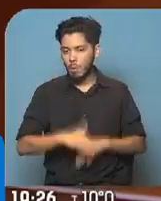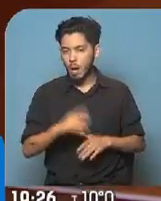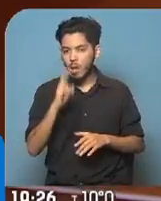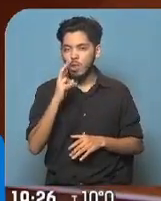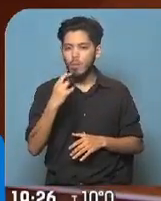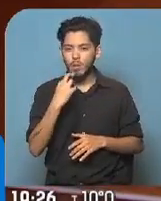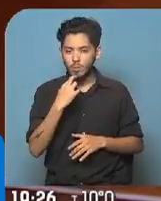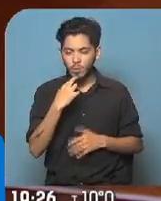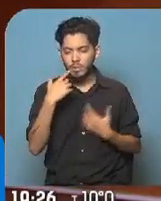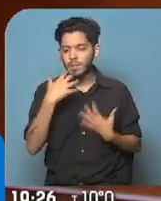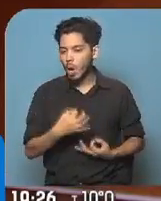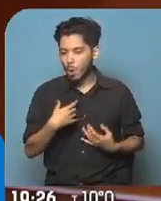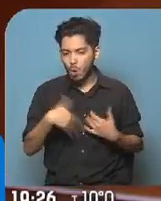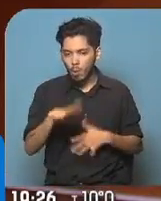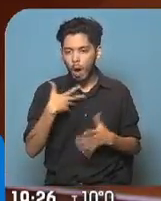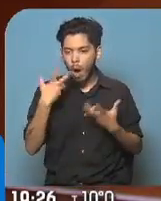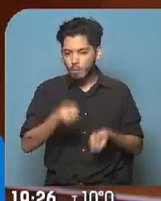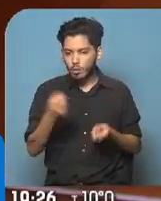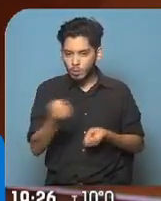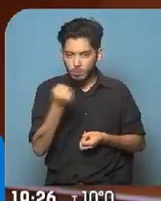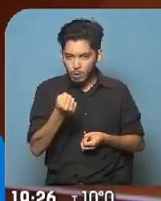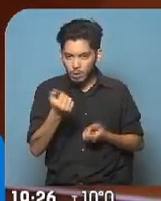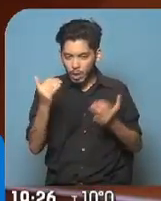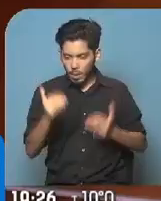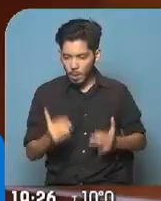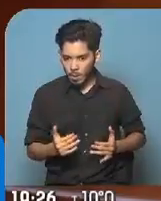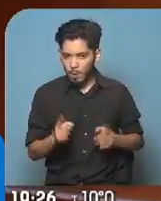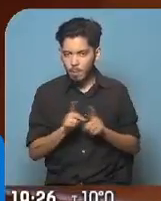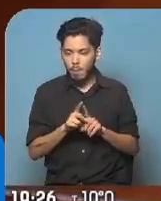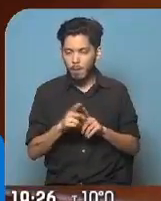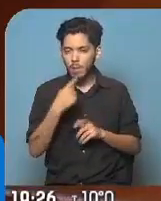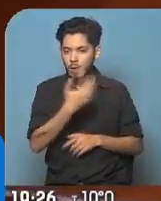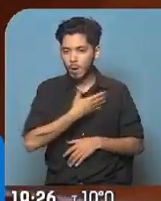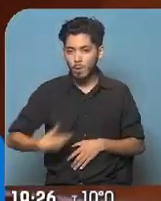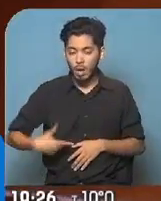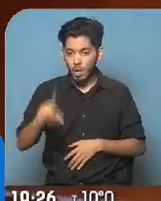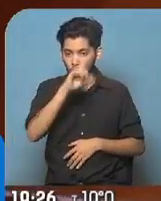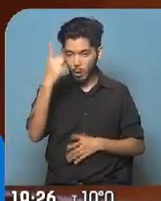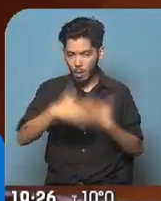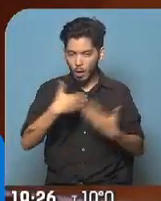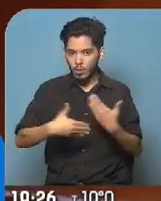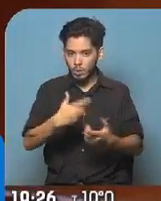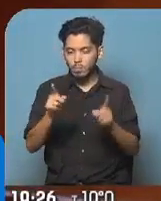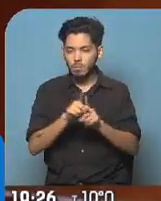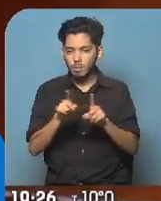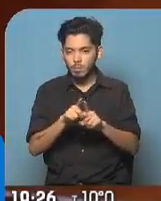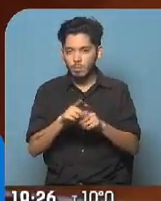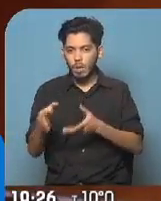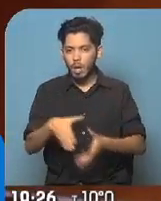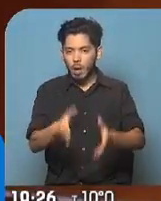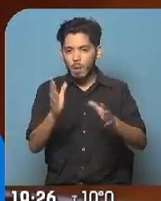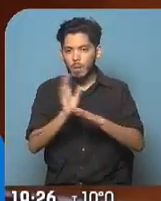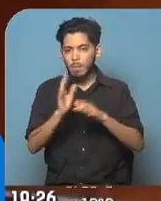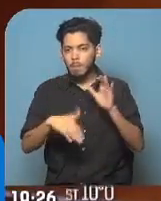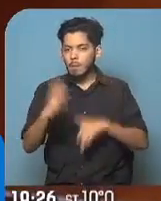seguramente hay una puja importante y esto es una primera señal de que lograr nacional va a avanzar en esta en este camino de mayor austeridad